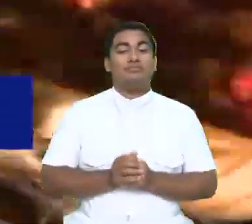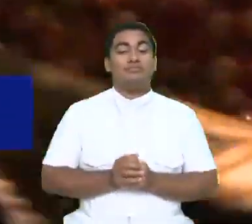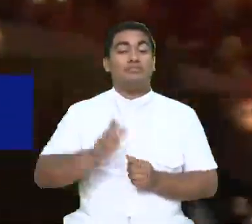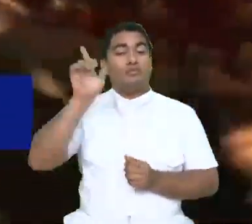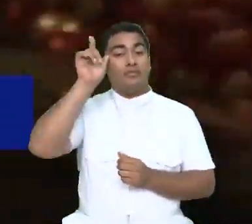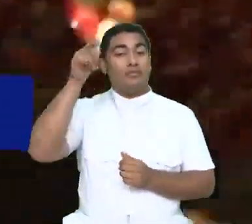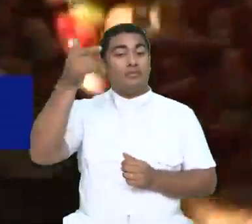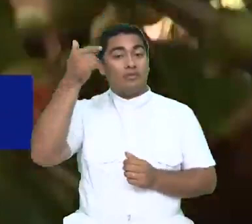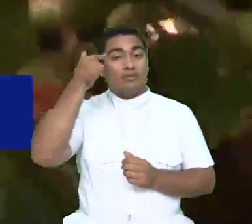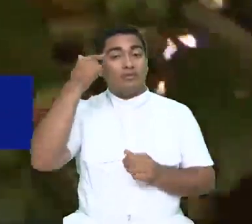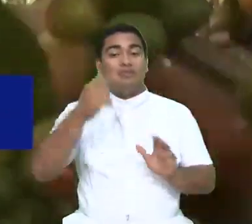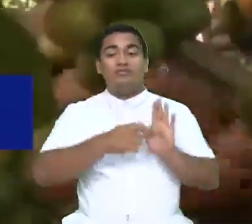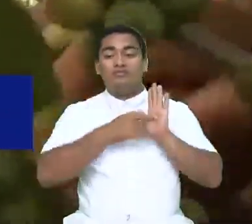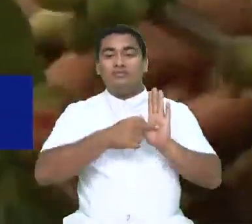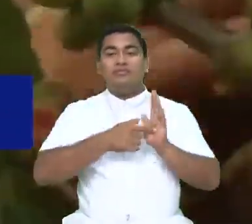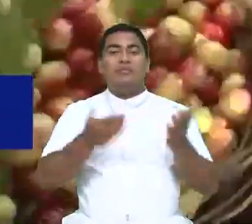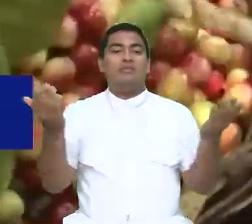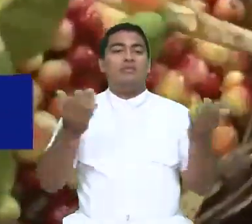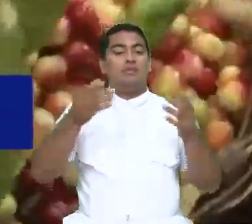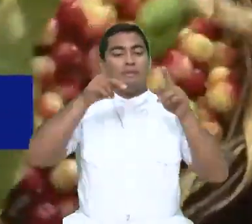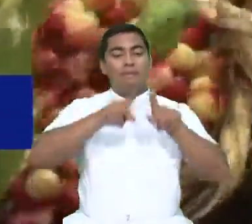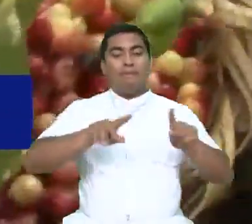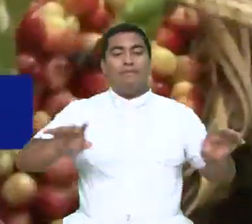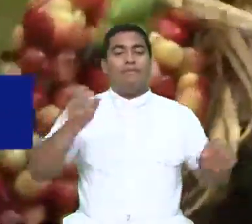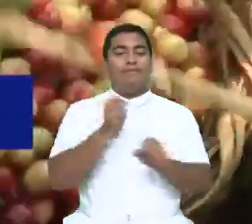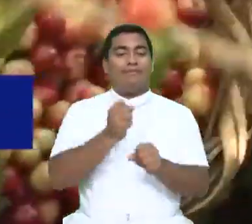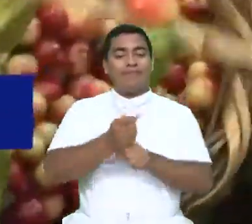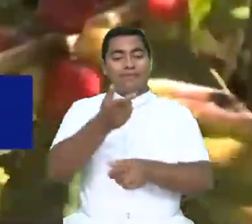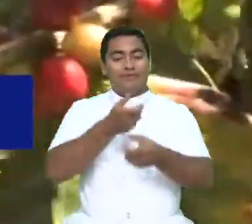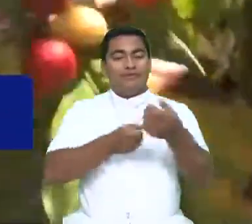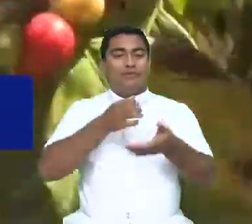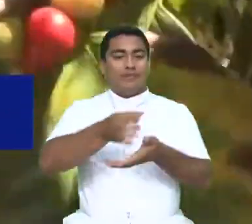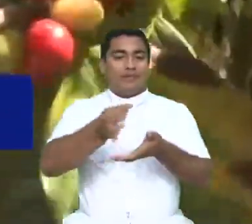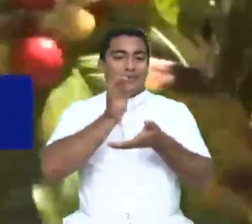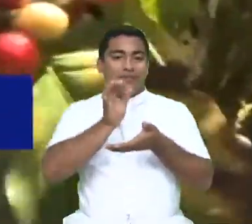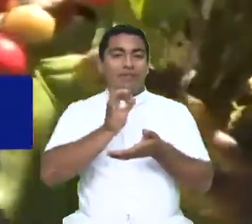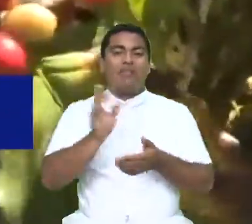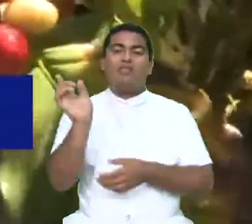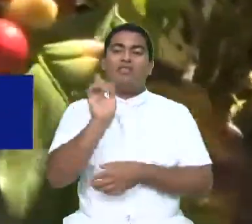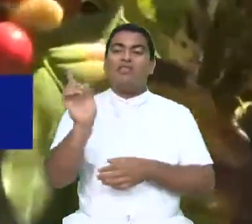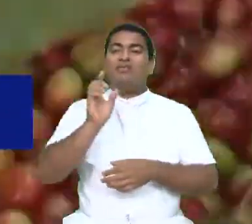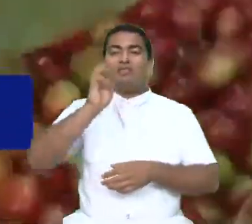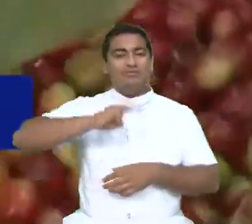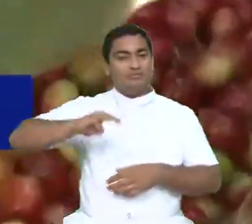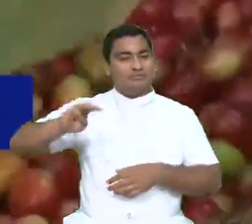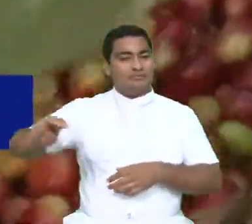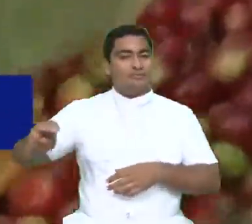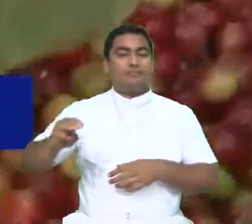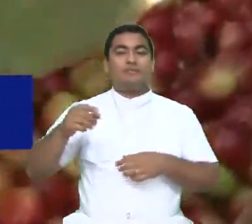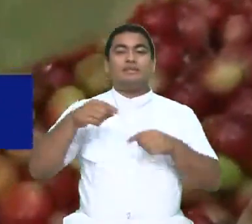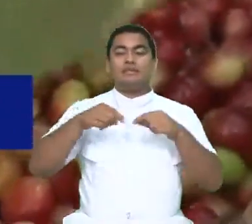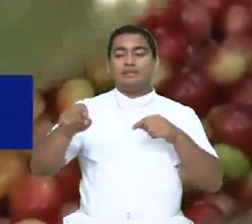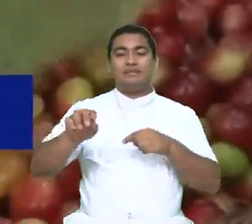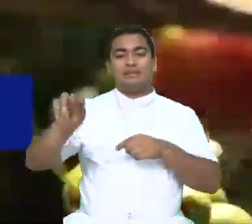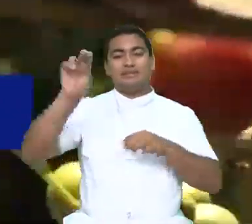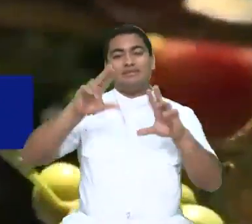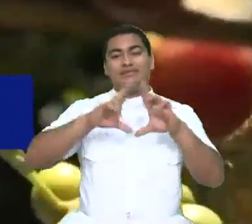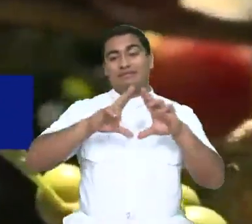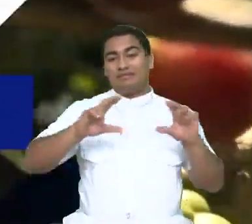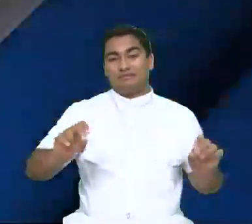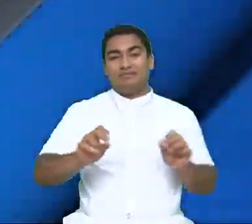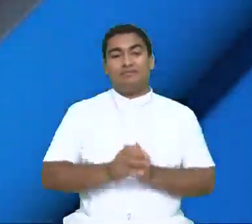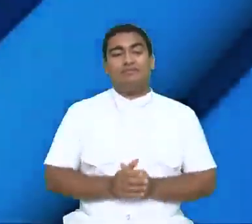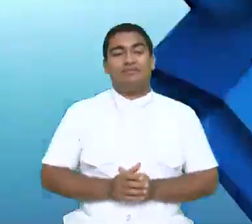Gobierno presenta el Plan Nacional para el Desarrollo de la Caficultura en San Isidro, Matagalpa, al norte de Nicaragua.